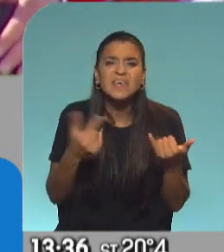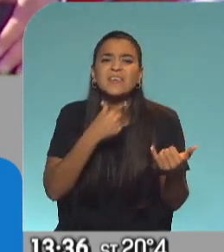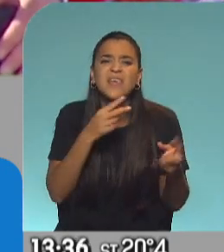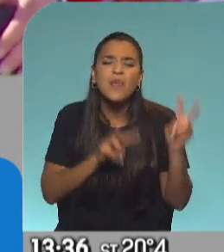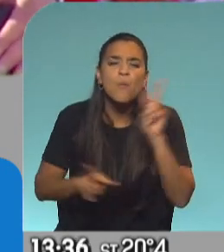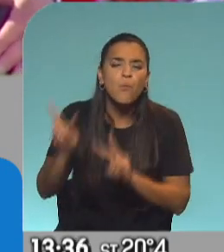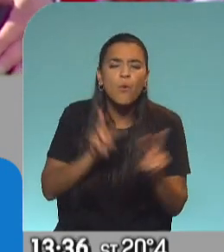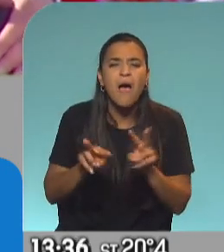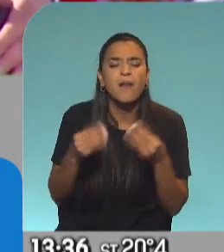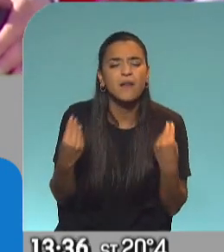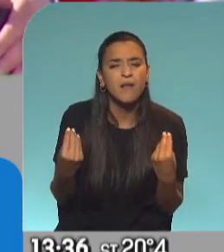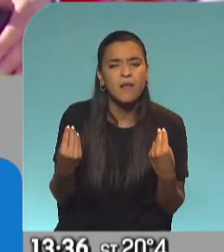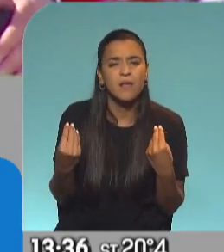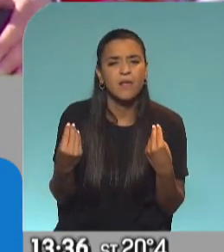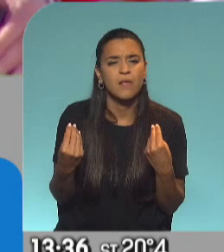de algún modo